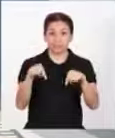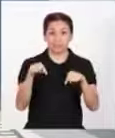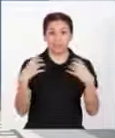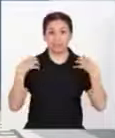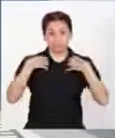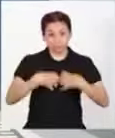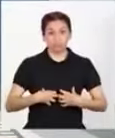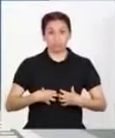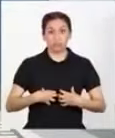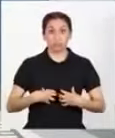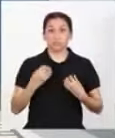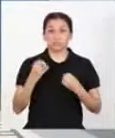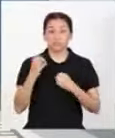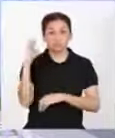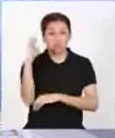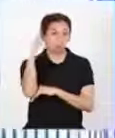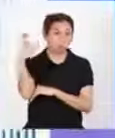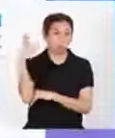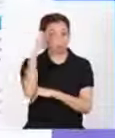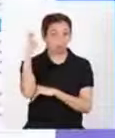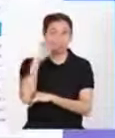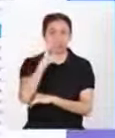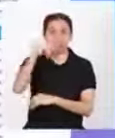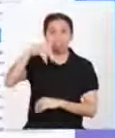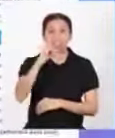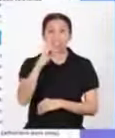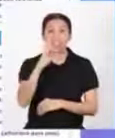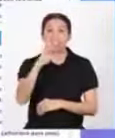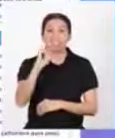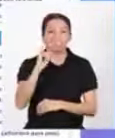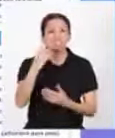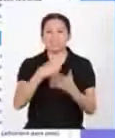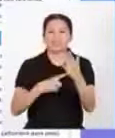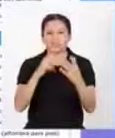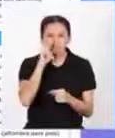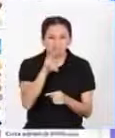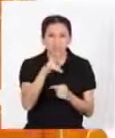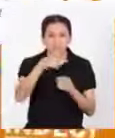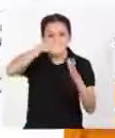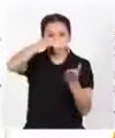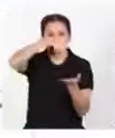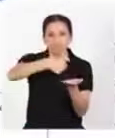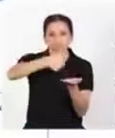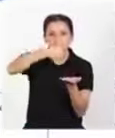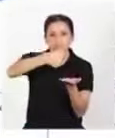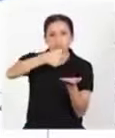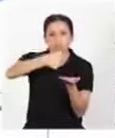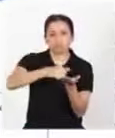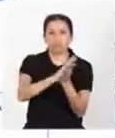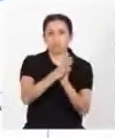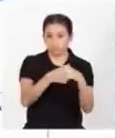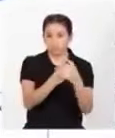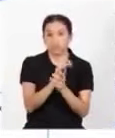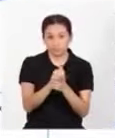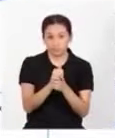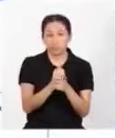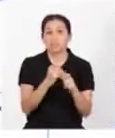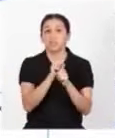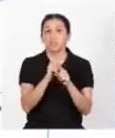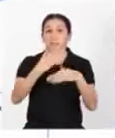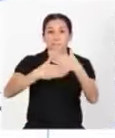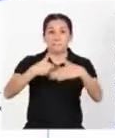En esta mochila de supervivencia del INDECI vemos que hay gel antibacterial,